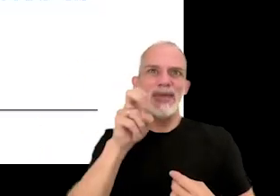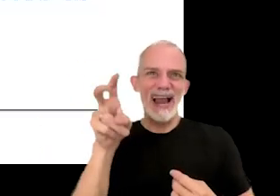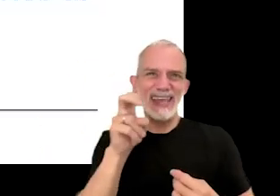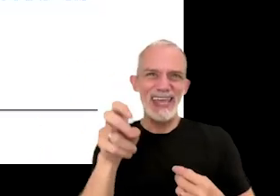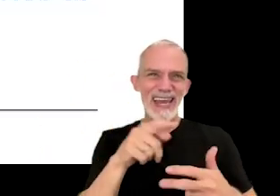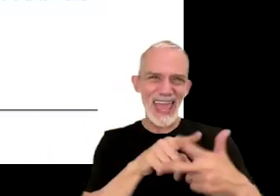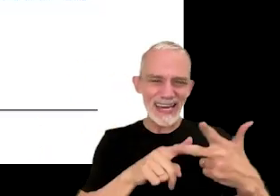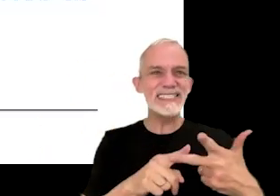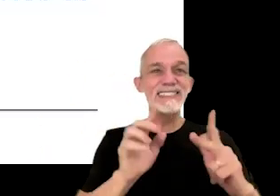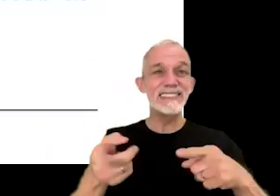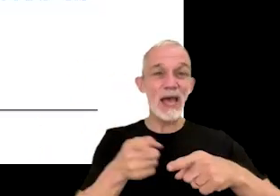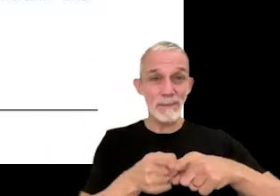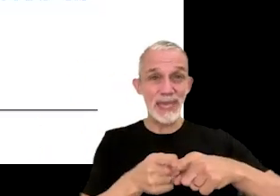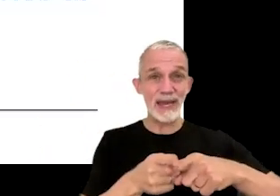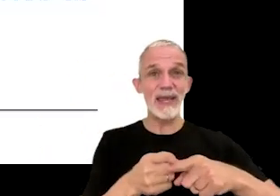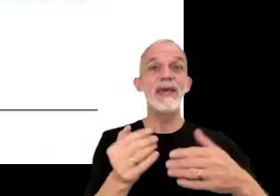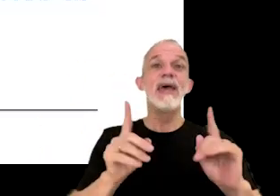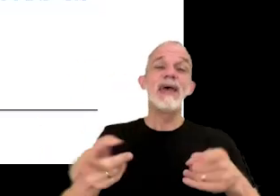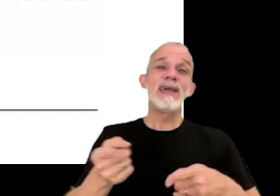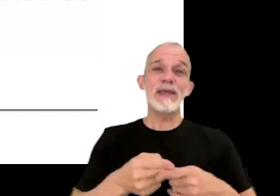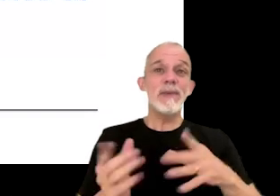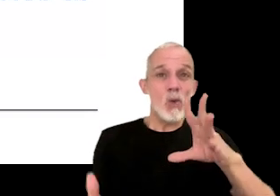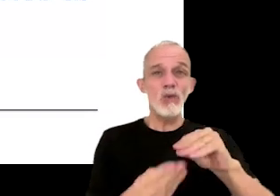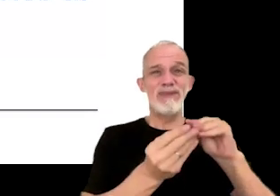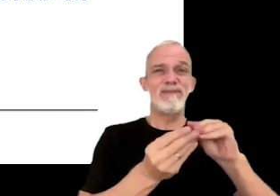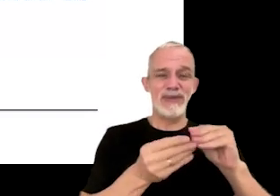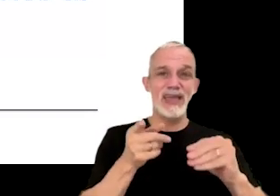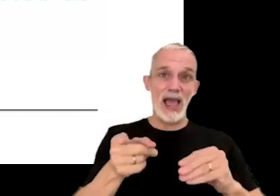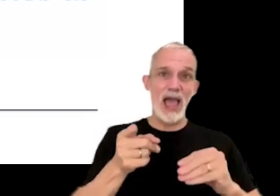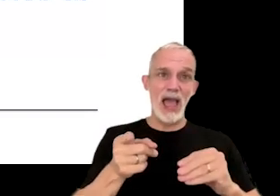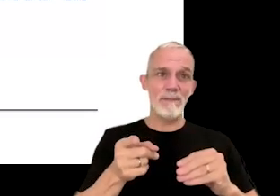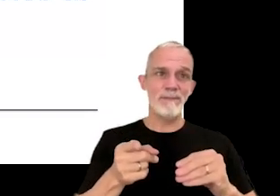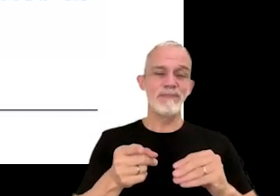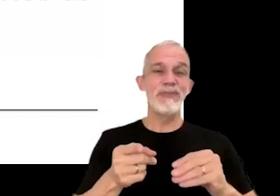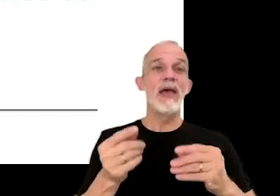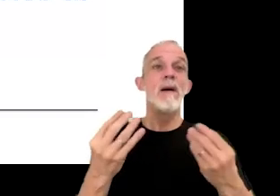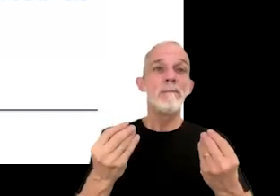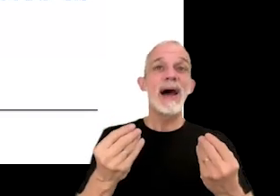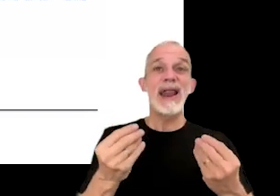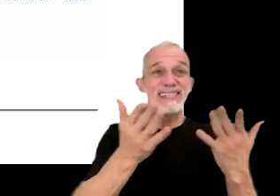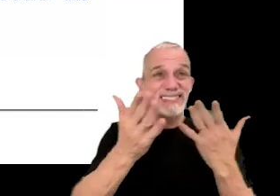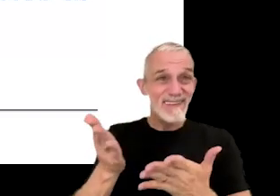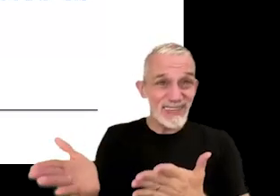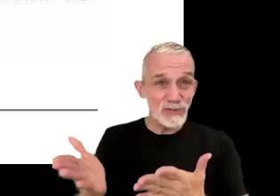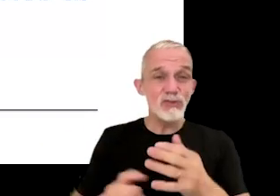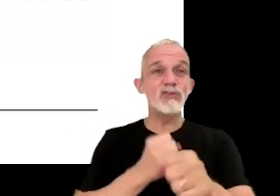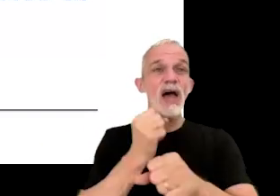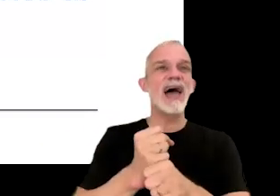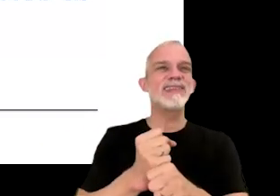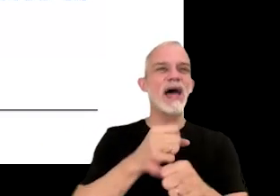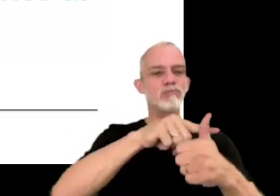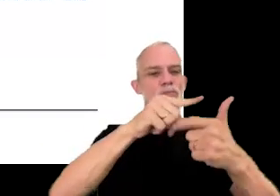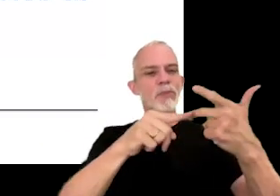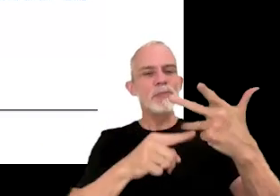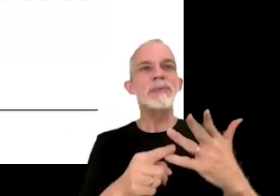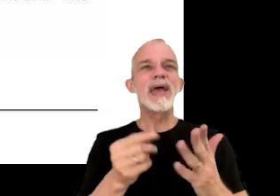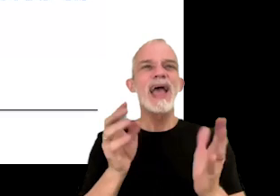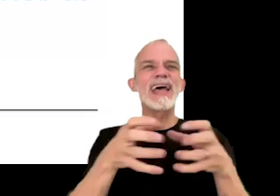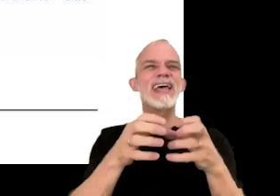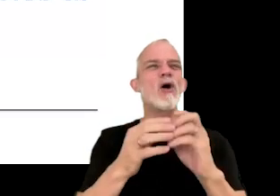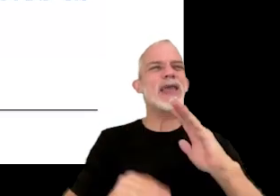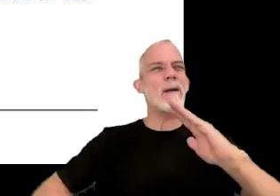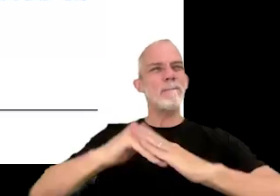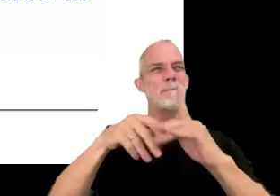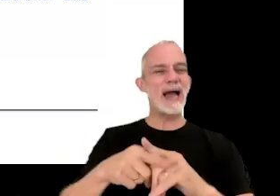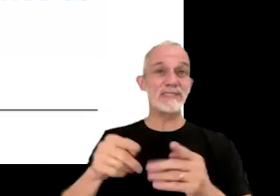sino que a su vez unifica, ¿sí?, para servicios hasta las categorías máximas. Hay